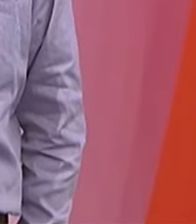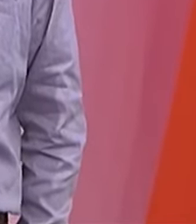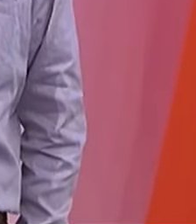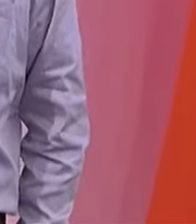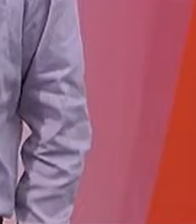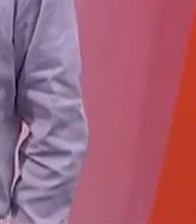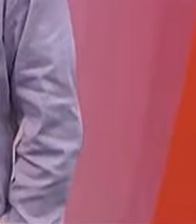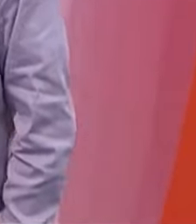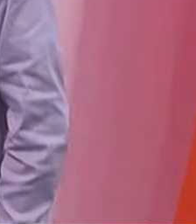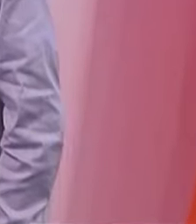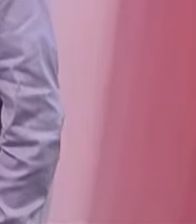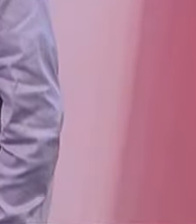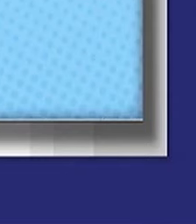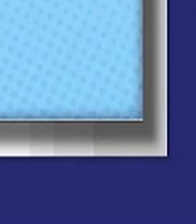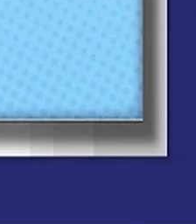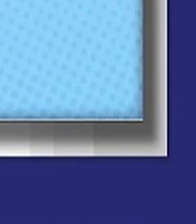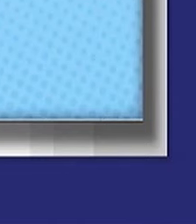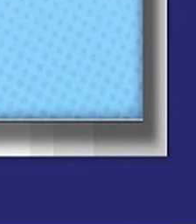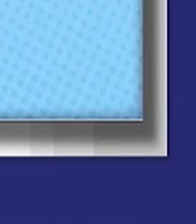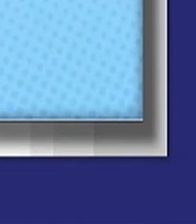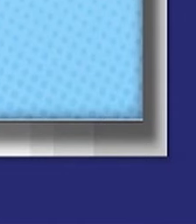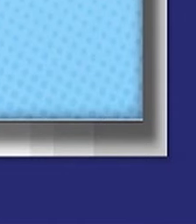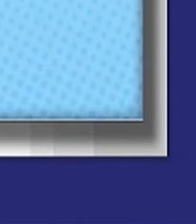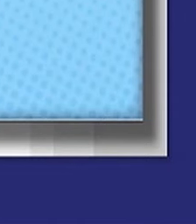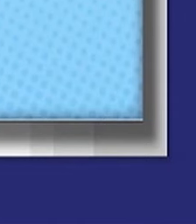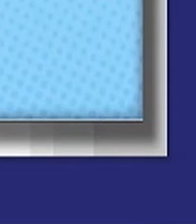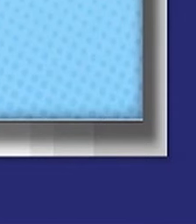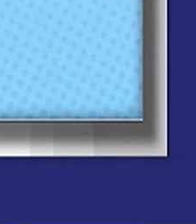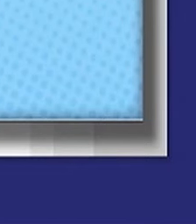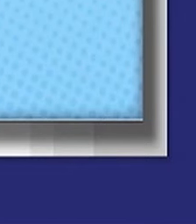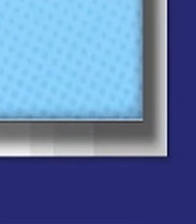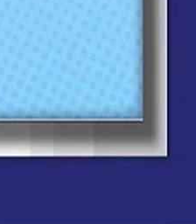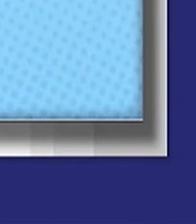reglas. ¿Okay? Vamos a iniciar con lo siguiente.